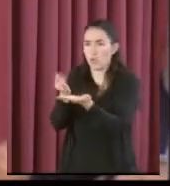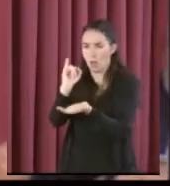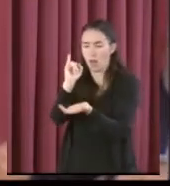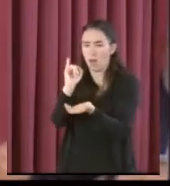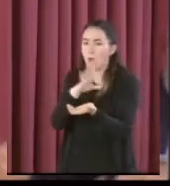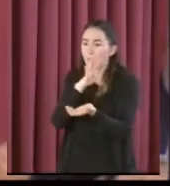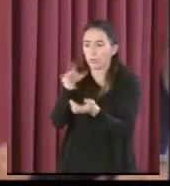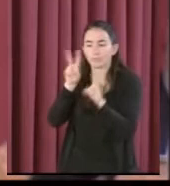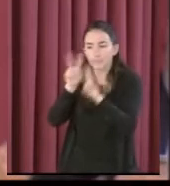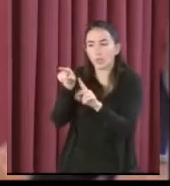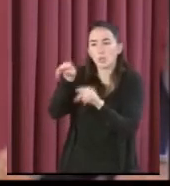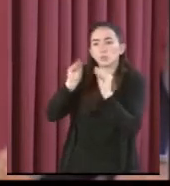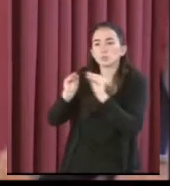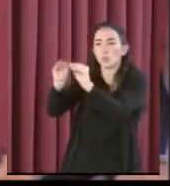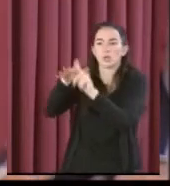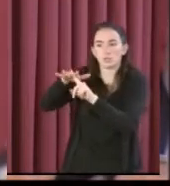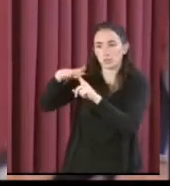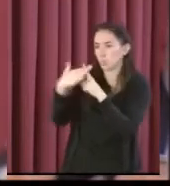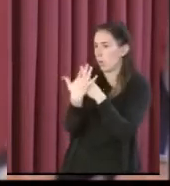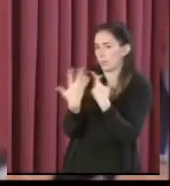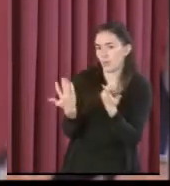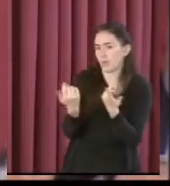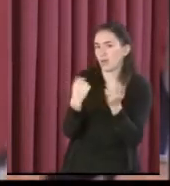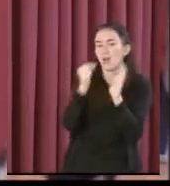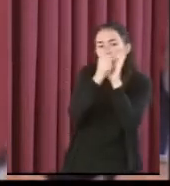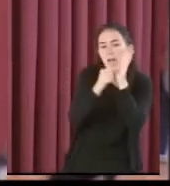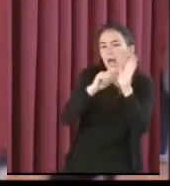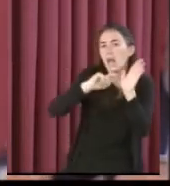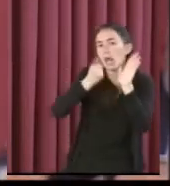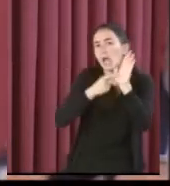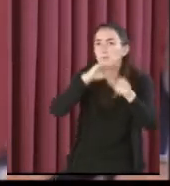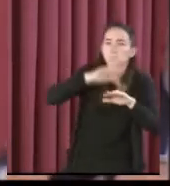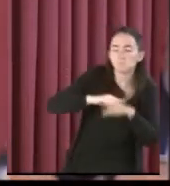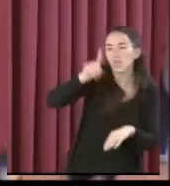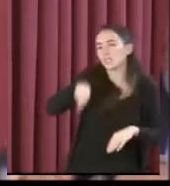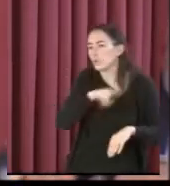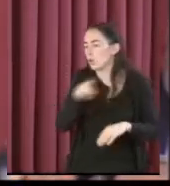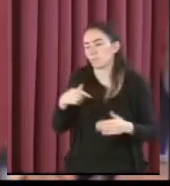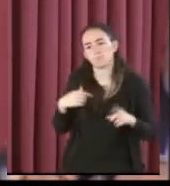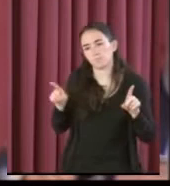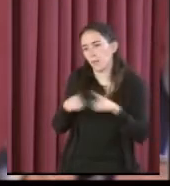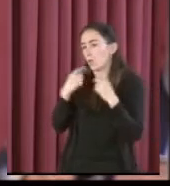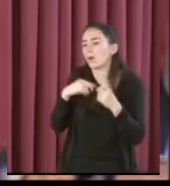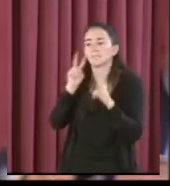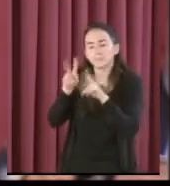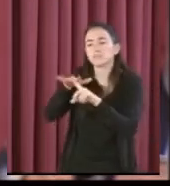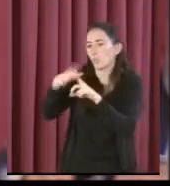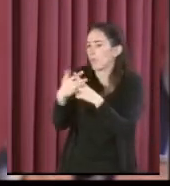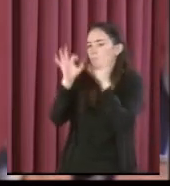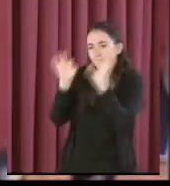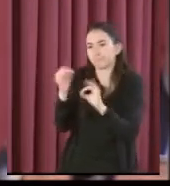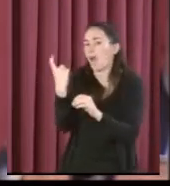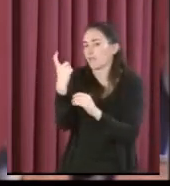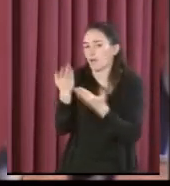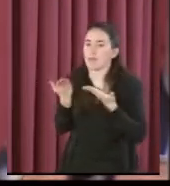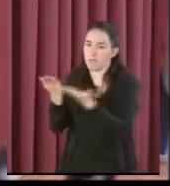sus circunstancias, al margen de baremos y mínimos legales, así lo requiere. Este servicio siempre